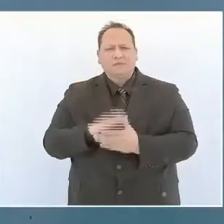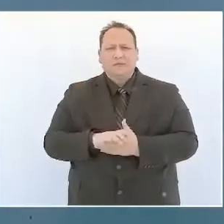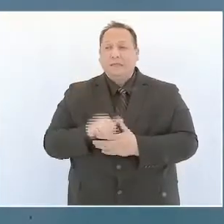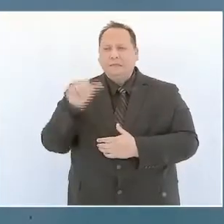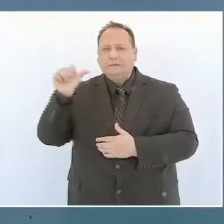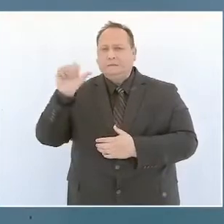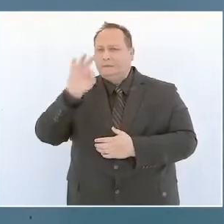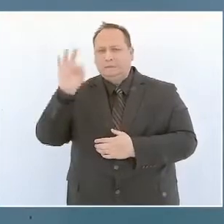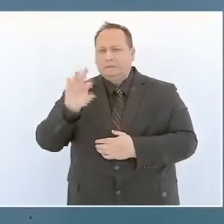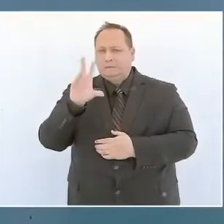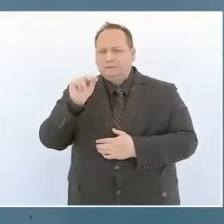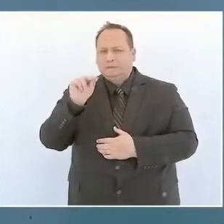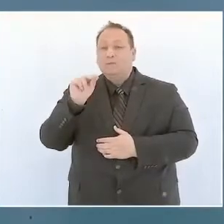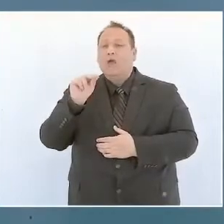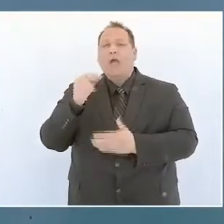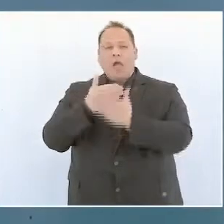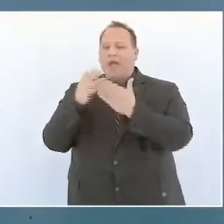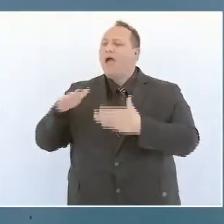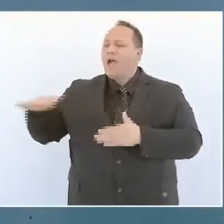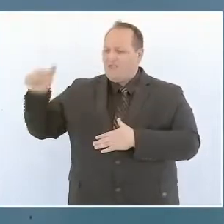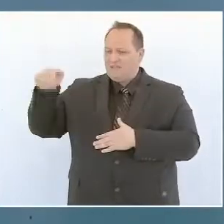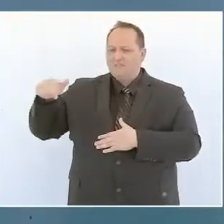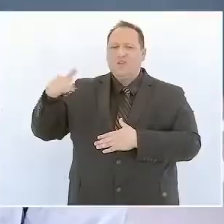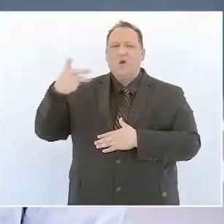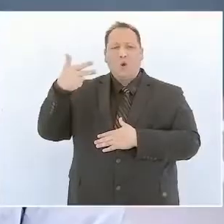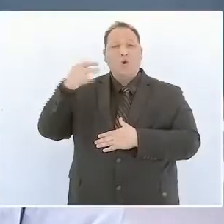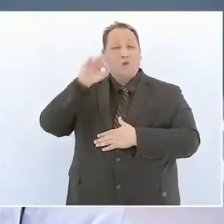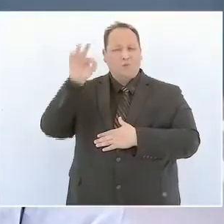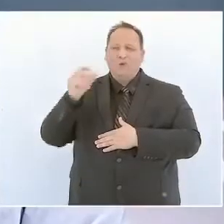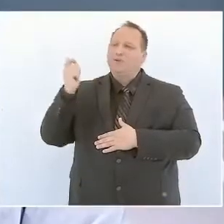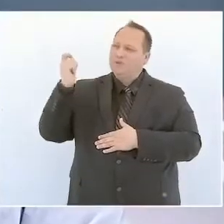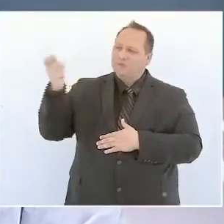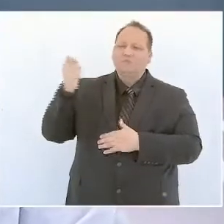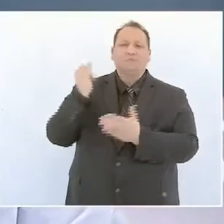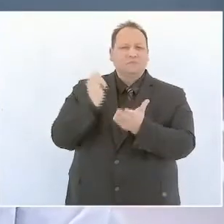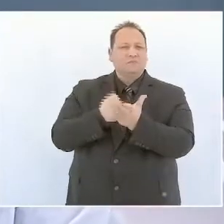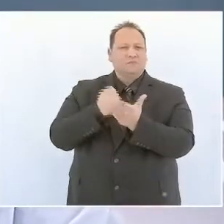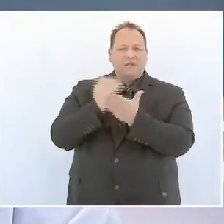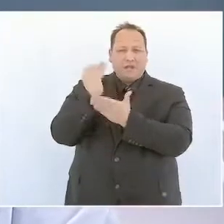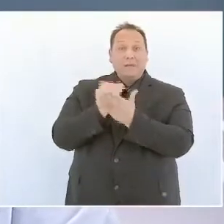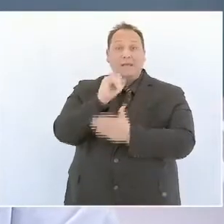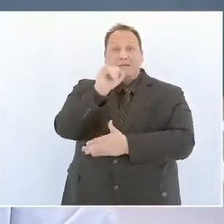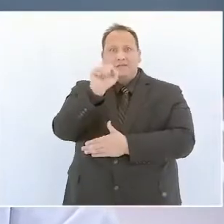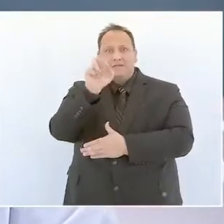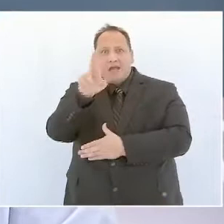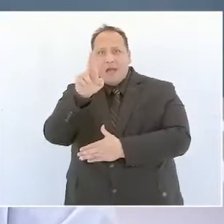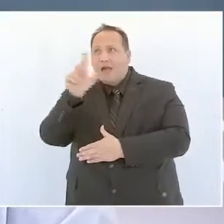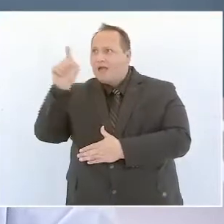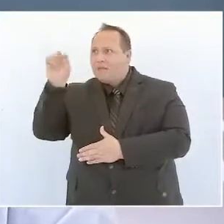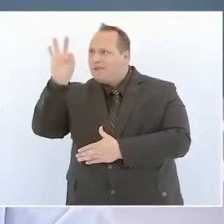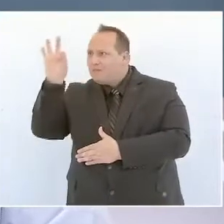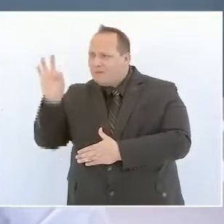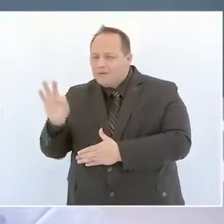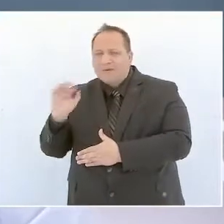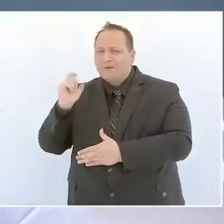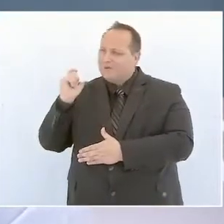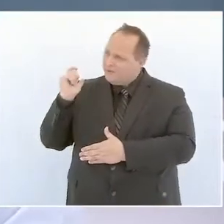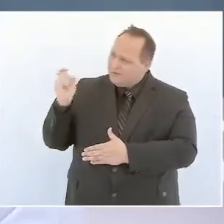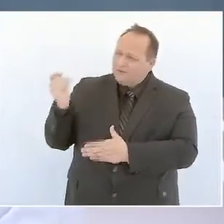al 16%, sino al 8%. El impuesto sobre la renta al 20%.